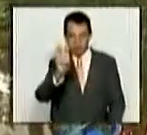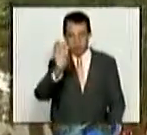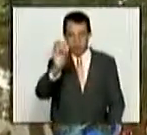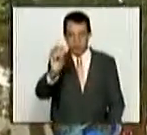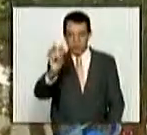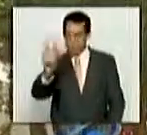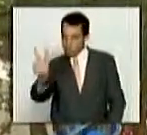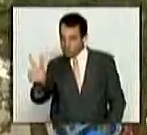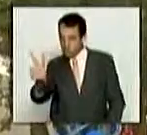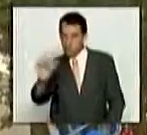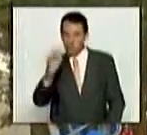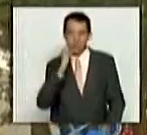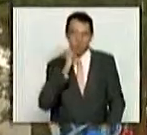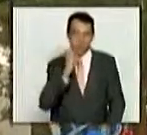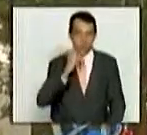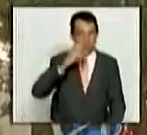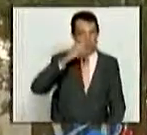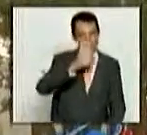314-772-9702,